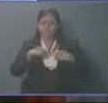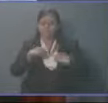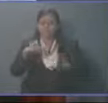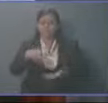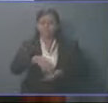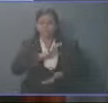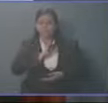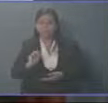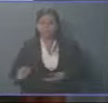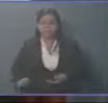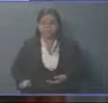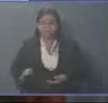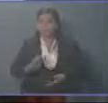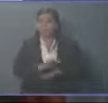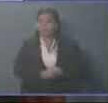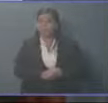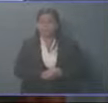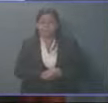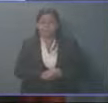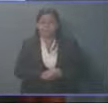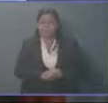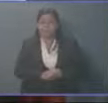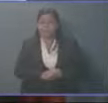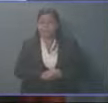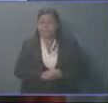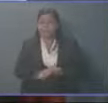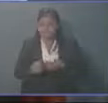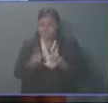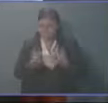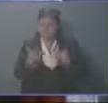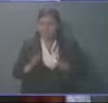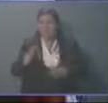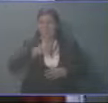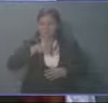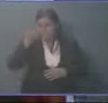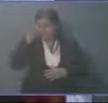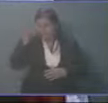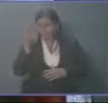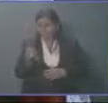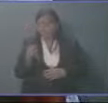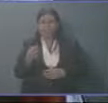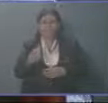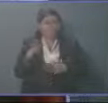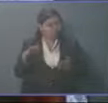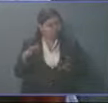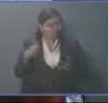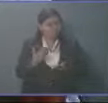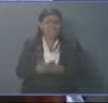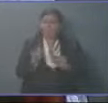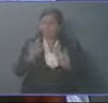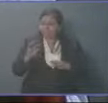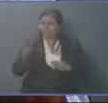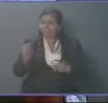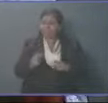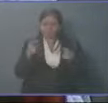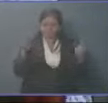salvadoreño. Yo creo que hay exigencias. Nadie está en contra de que el Ejecutivo